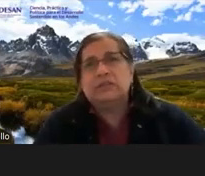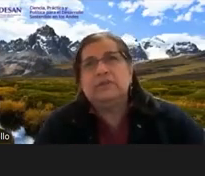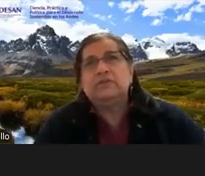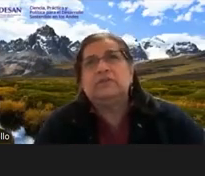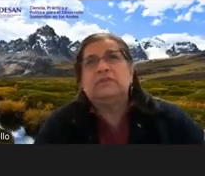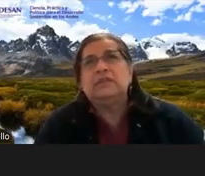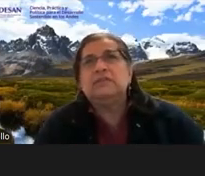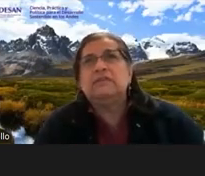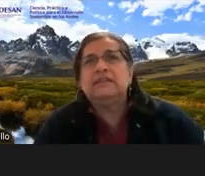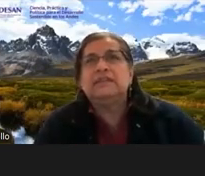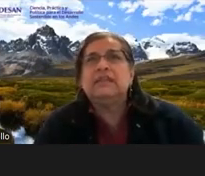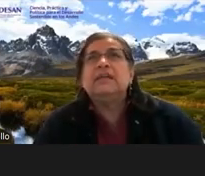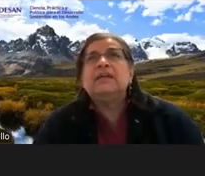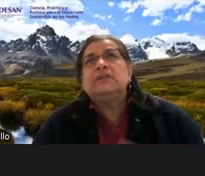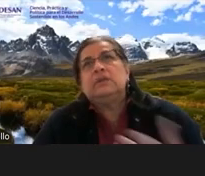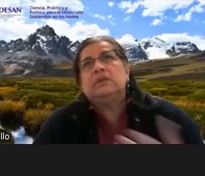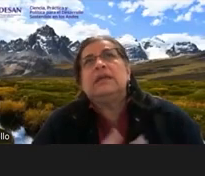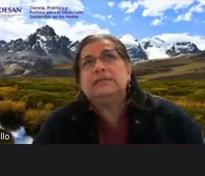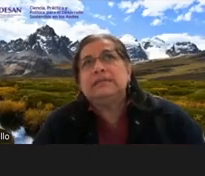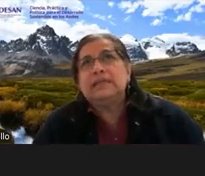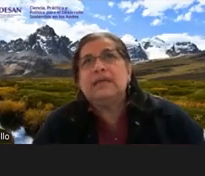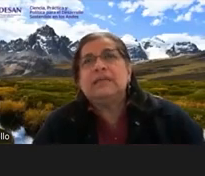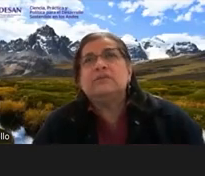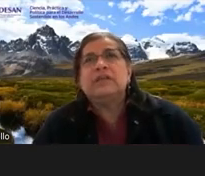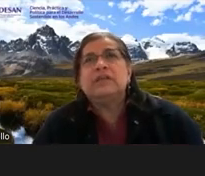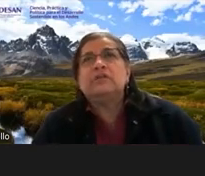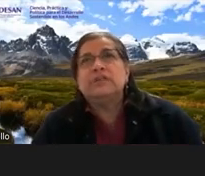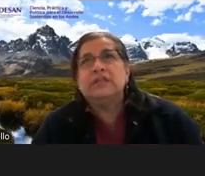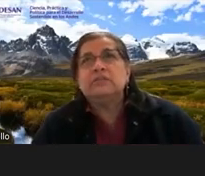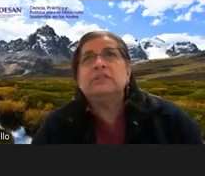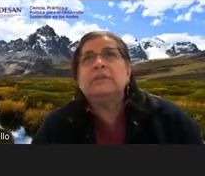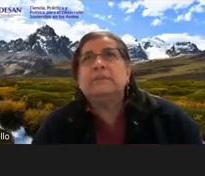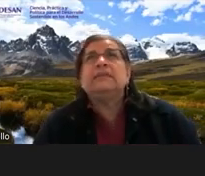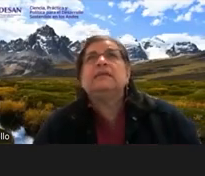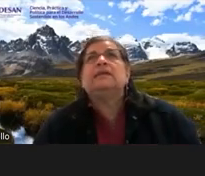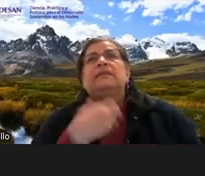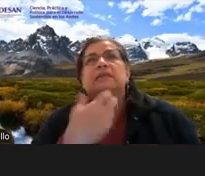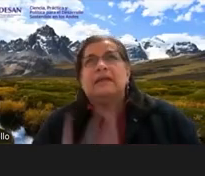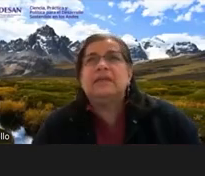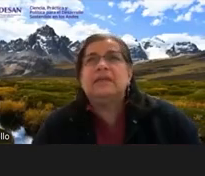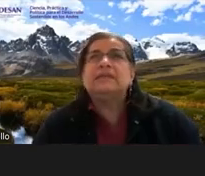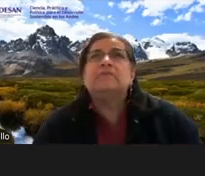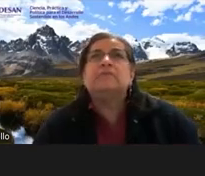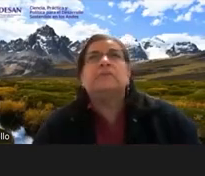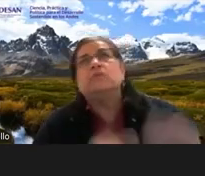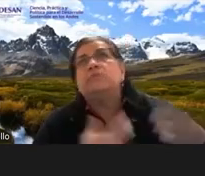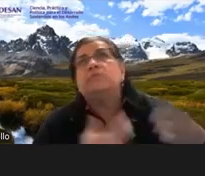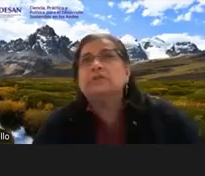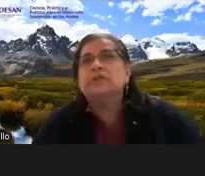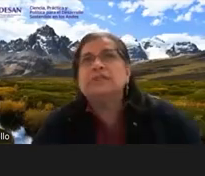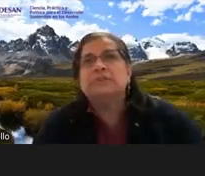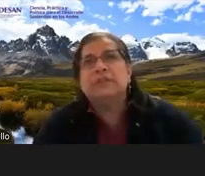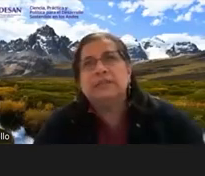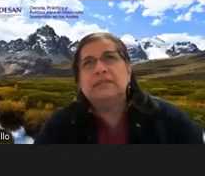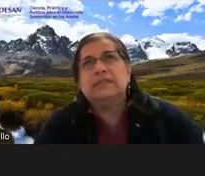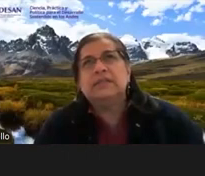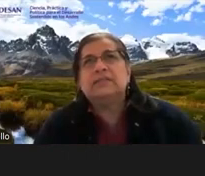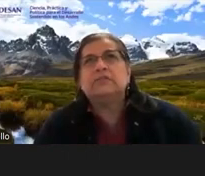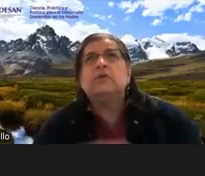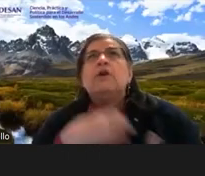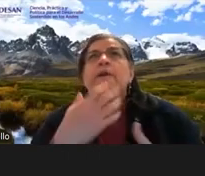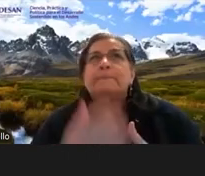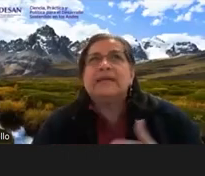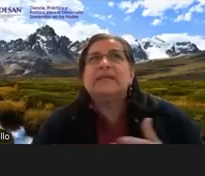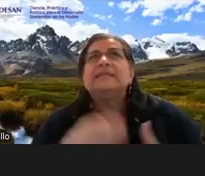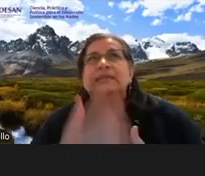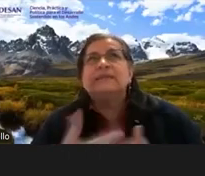los desafíos definitivamente esta idea de los diálogos es justamente intercambiar esta información ver otras experiencias que se han